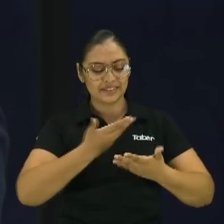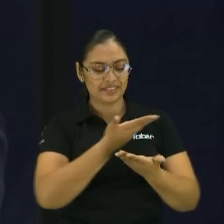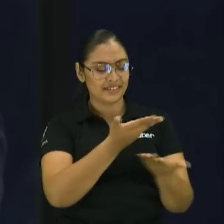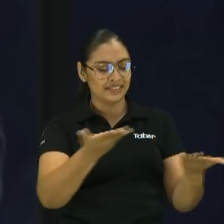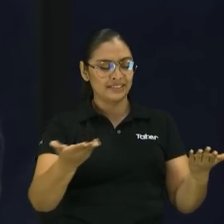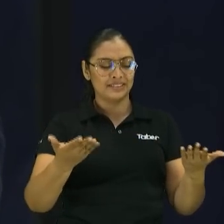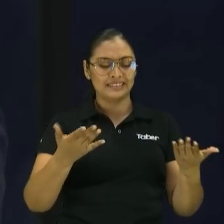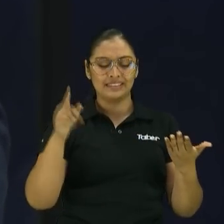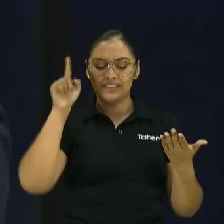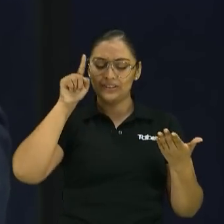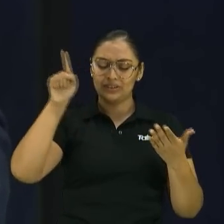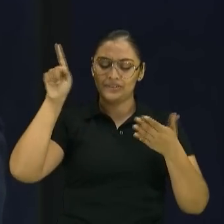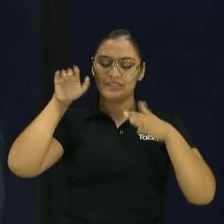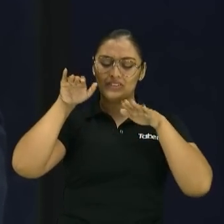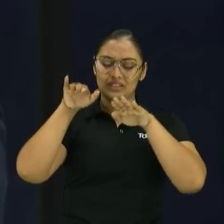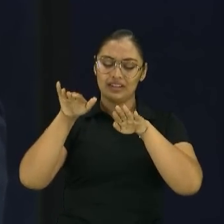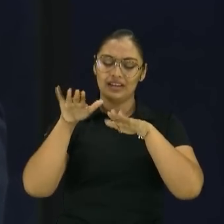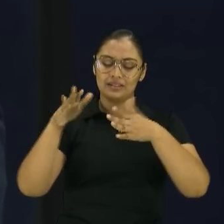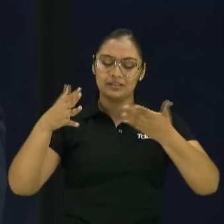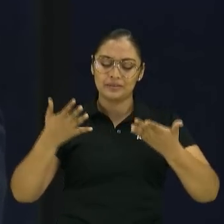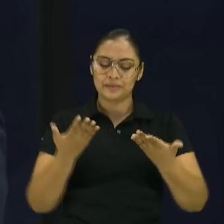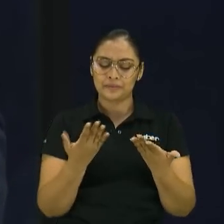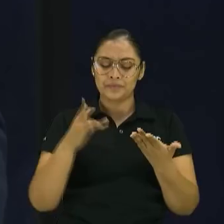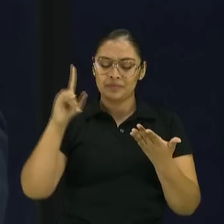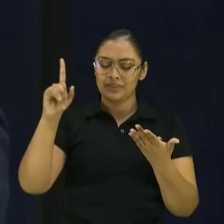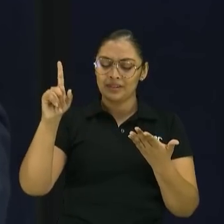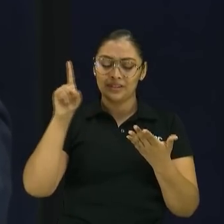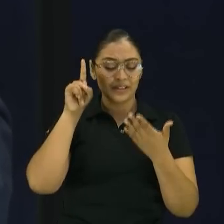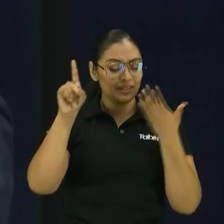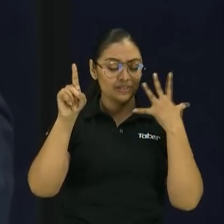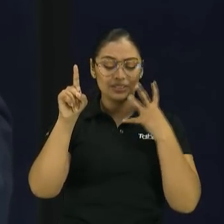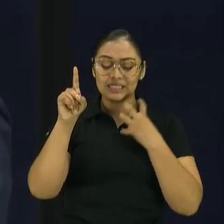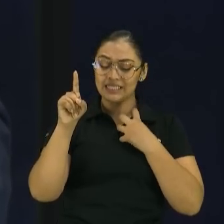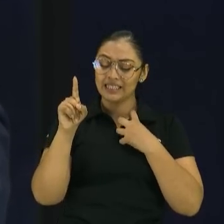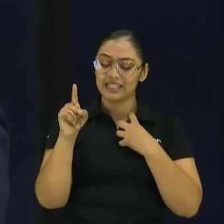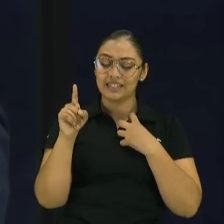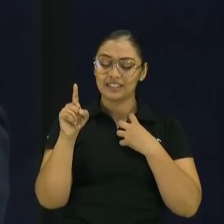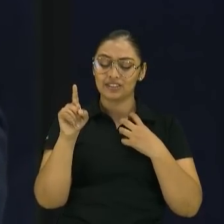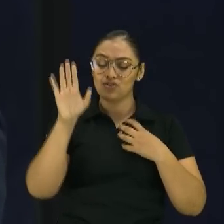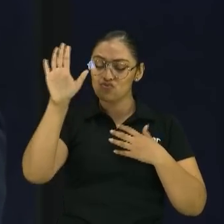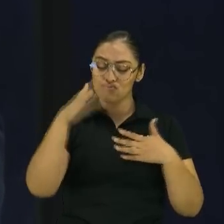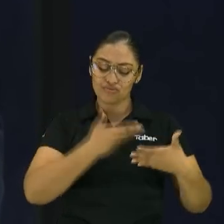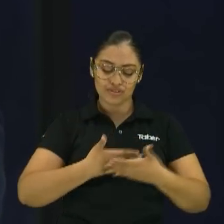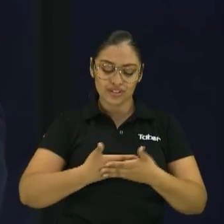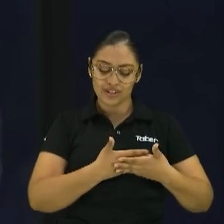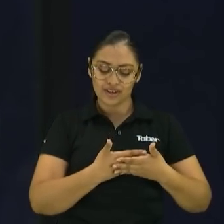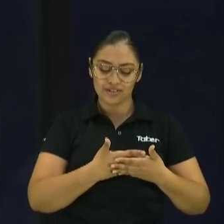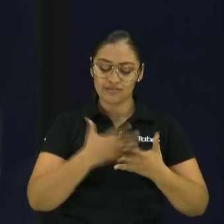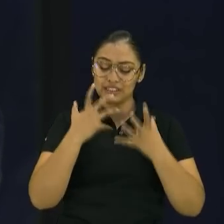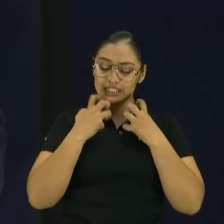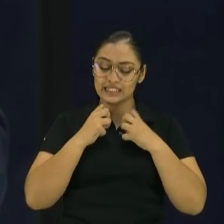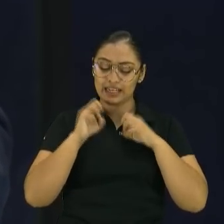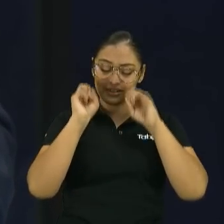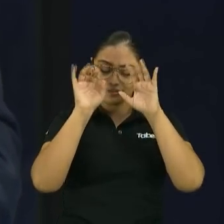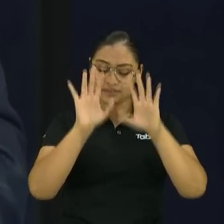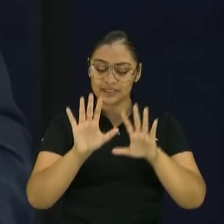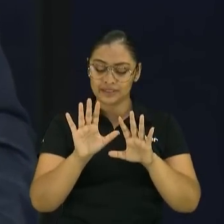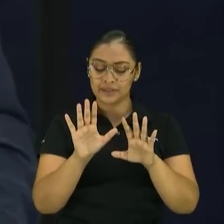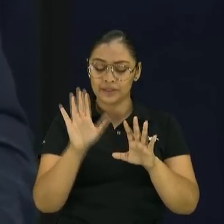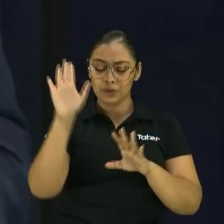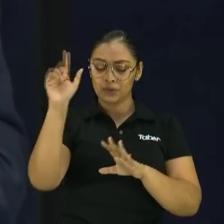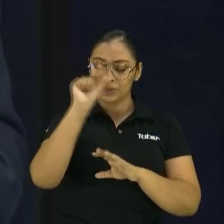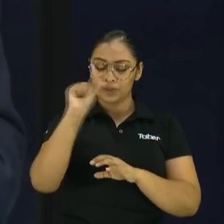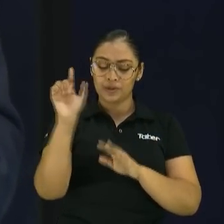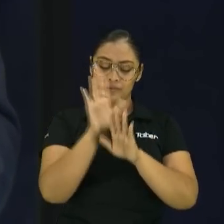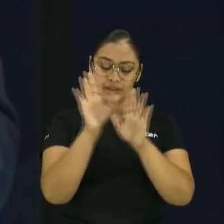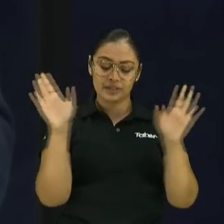Gracias porque siempre has tenido buenos deseos para nosotros tus hijos te lo suplicamos todo era el nombre del Padre el